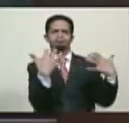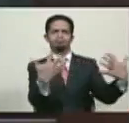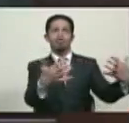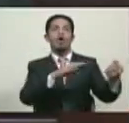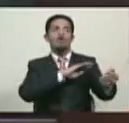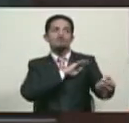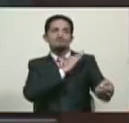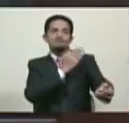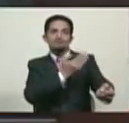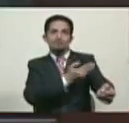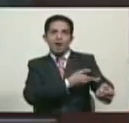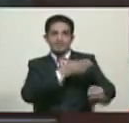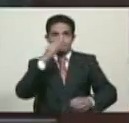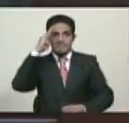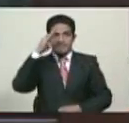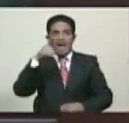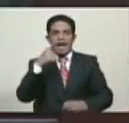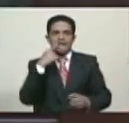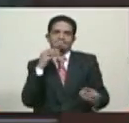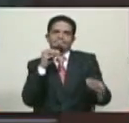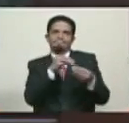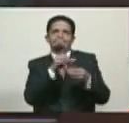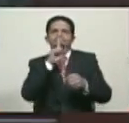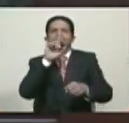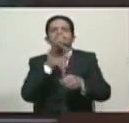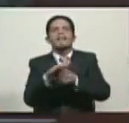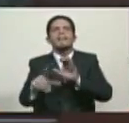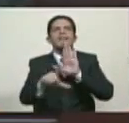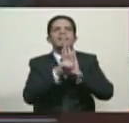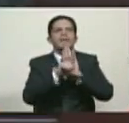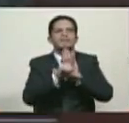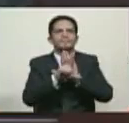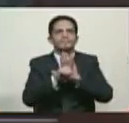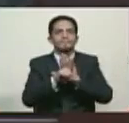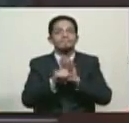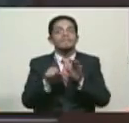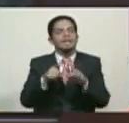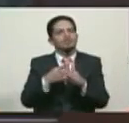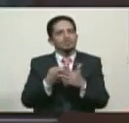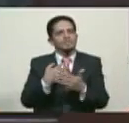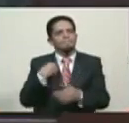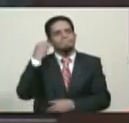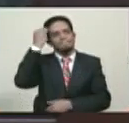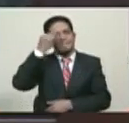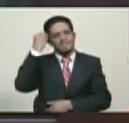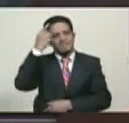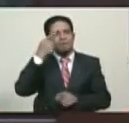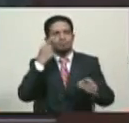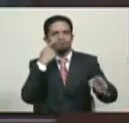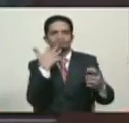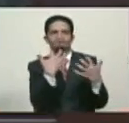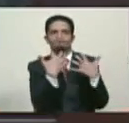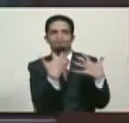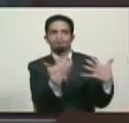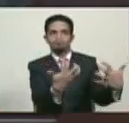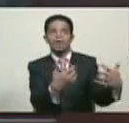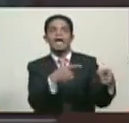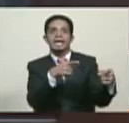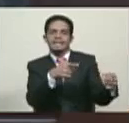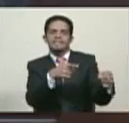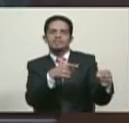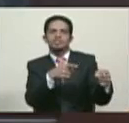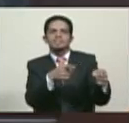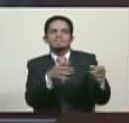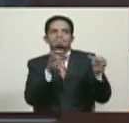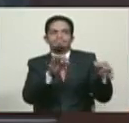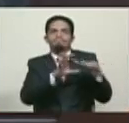ha correspondido su mandato, todo lo cual permite inferir que sin lugar a duda se ha convertido en una sólida